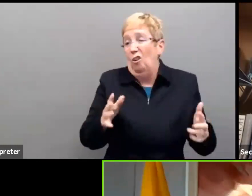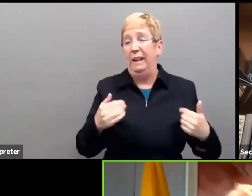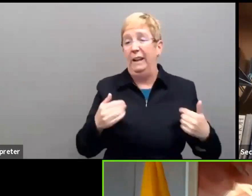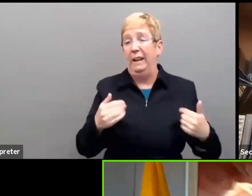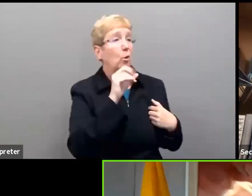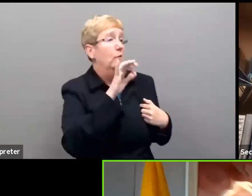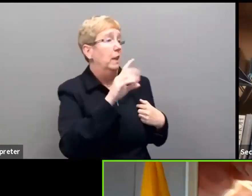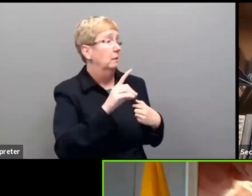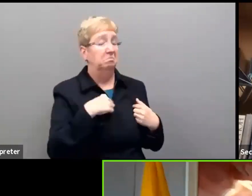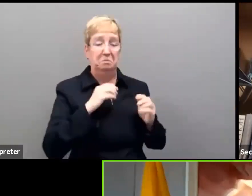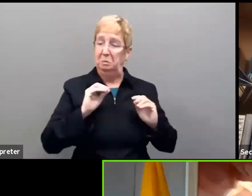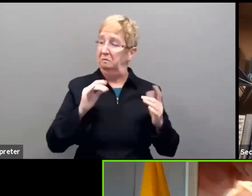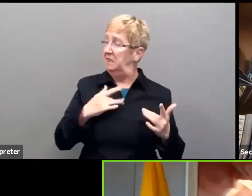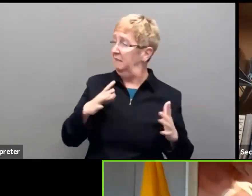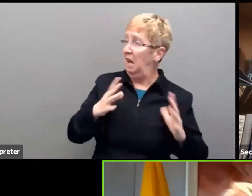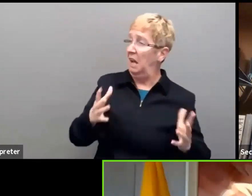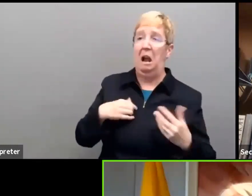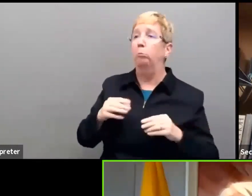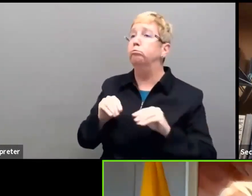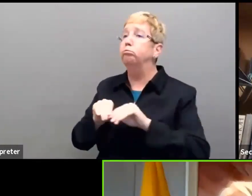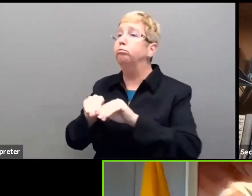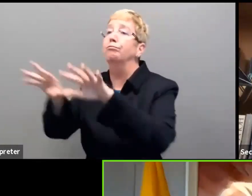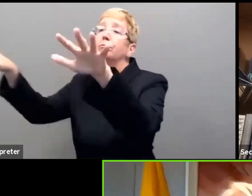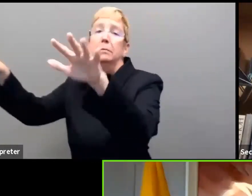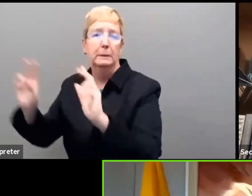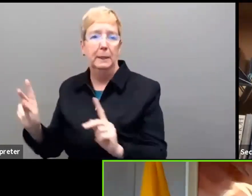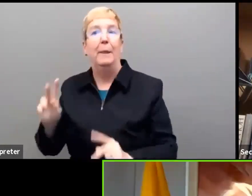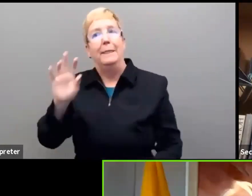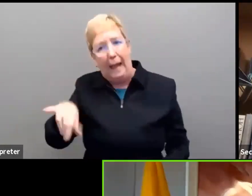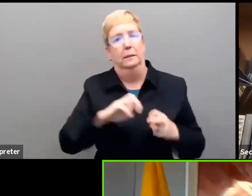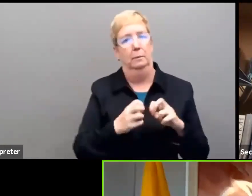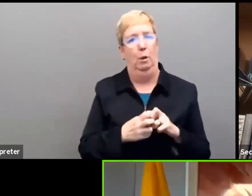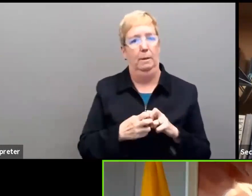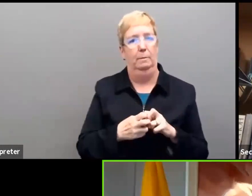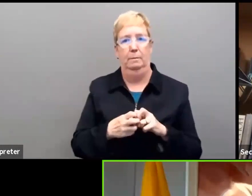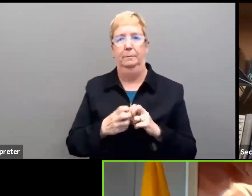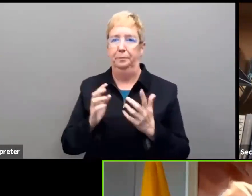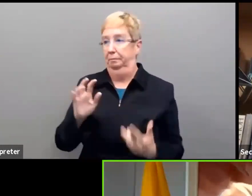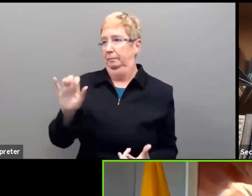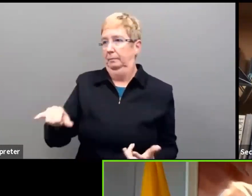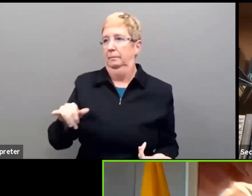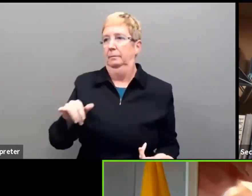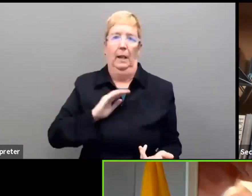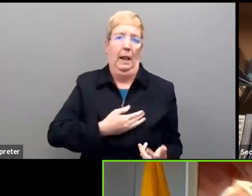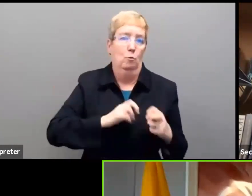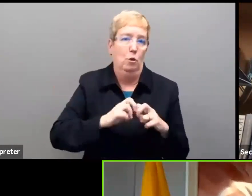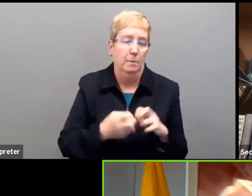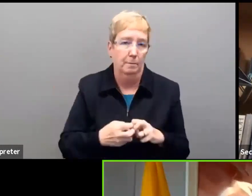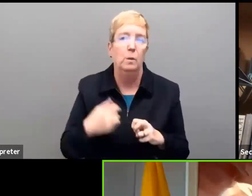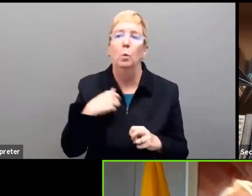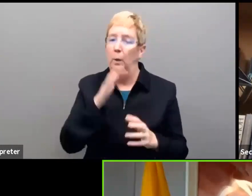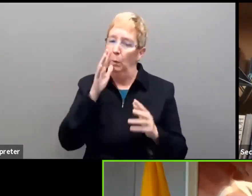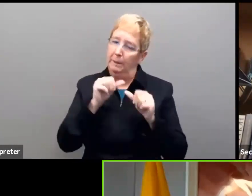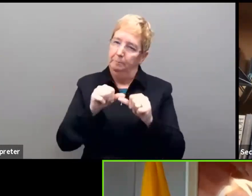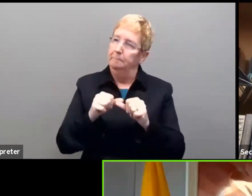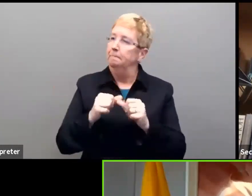utilizar mascarillas o participan en actividades de alto riesgo o a lo mejor supieron estar enfermos de COVID y lo iban